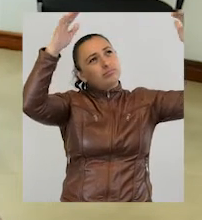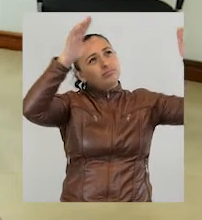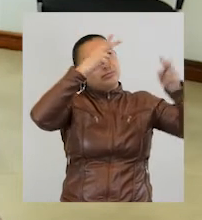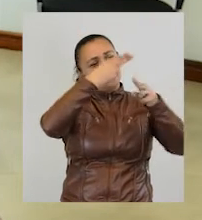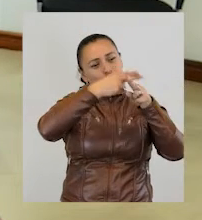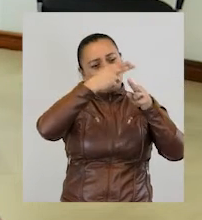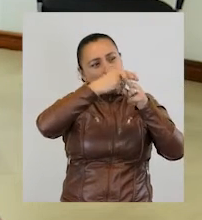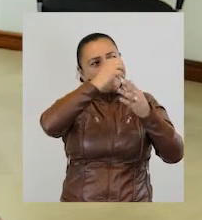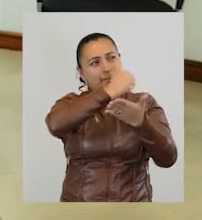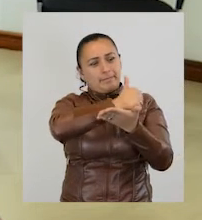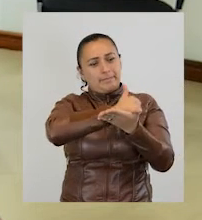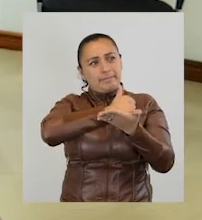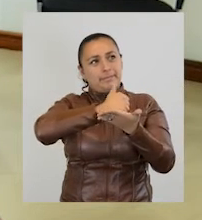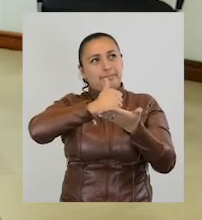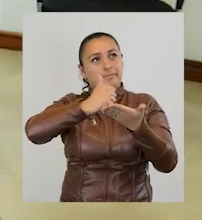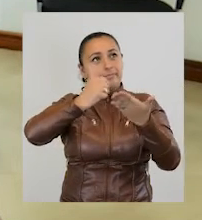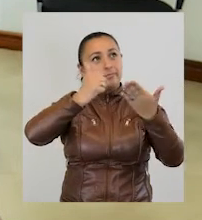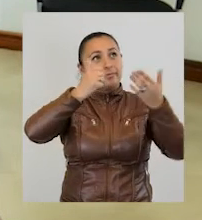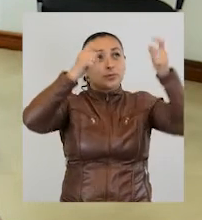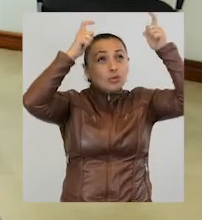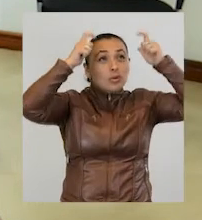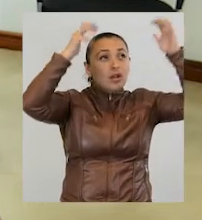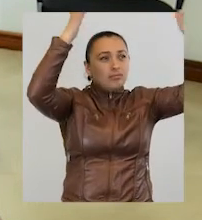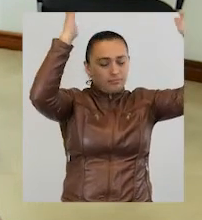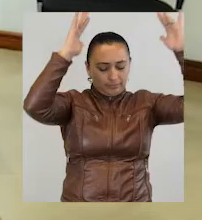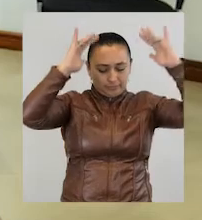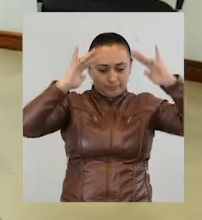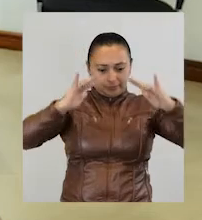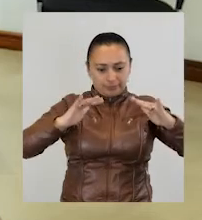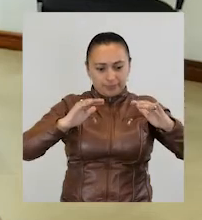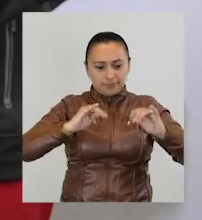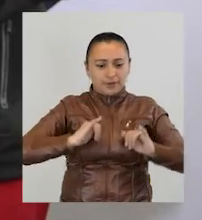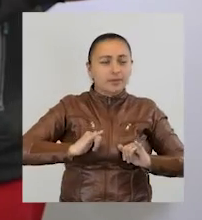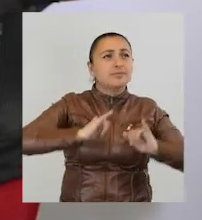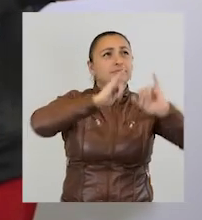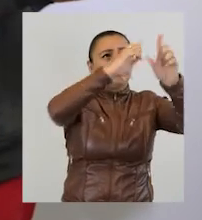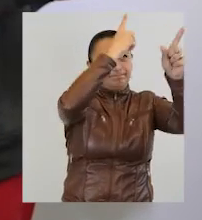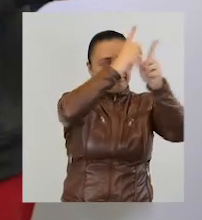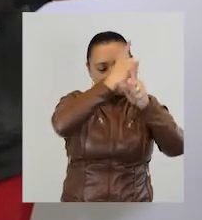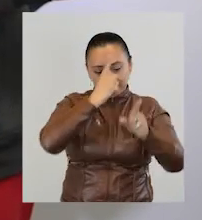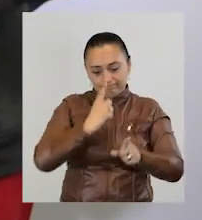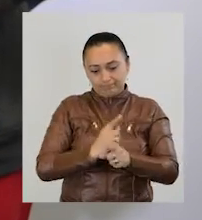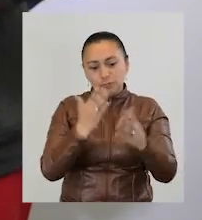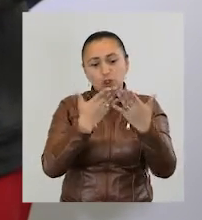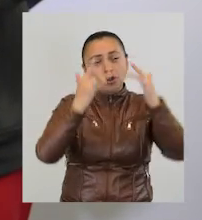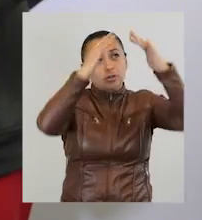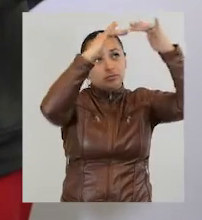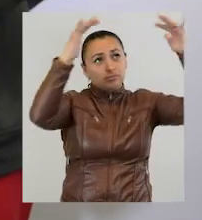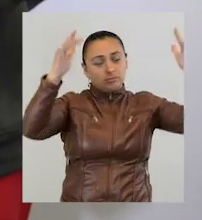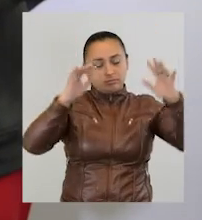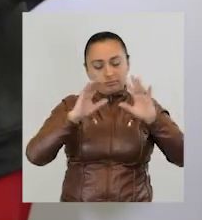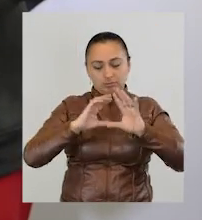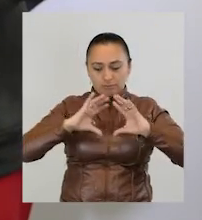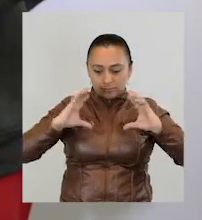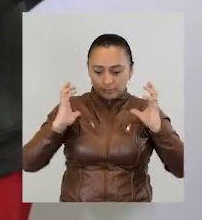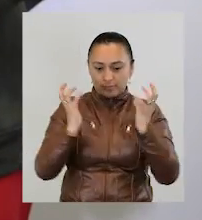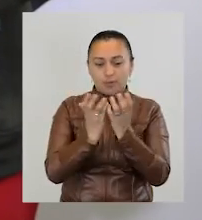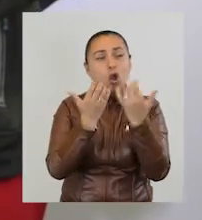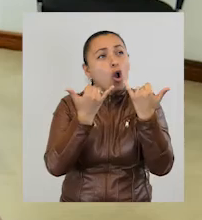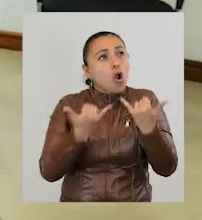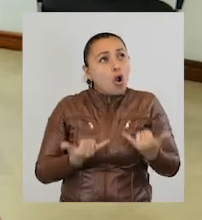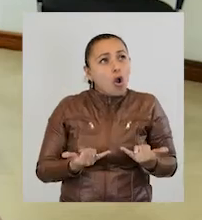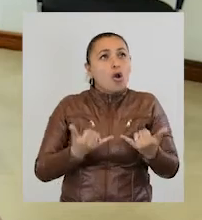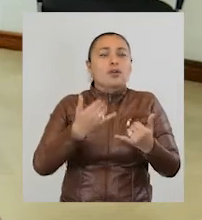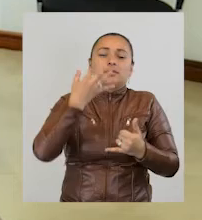santificado sea tu nombre, venga a nosotros tu reino, hágase tu voluntad en la tierra como en el